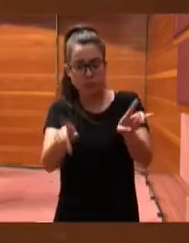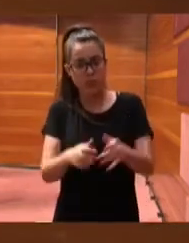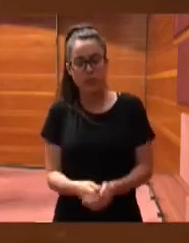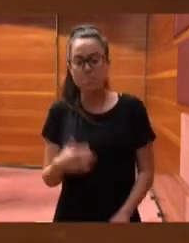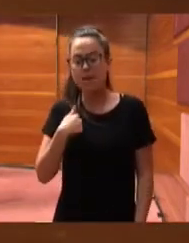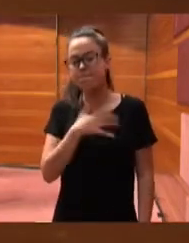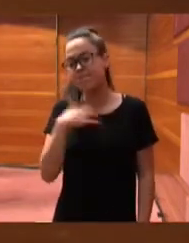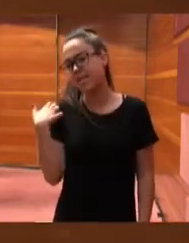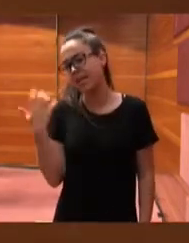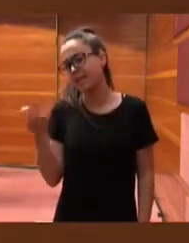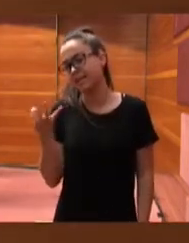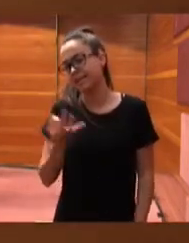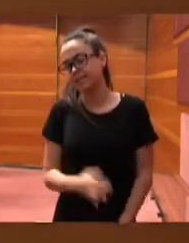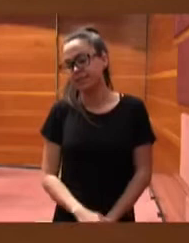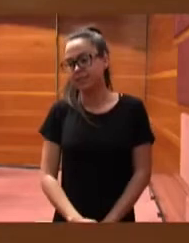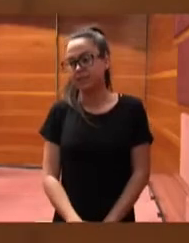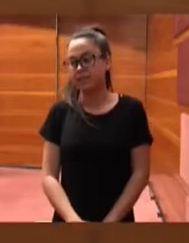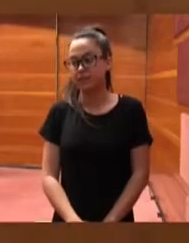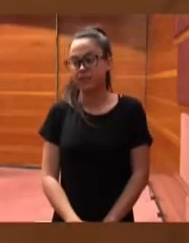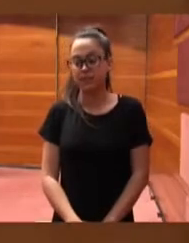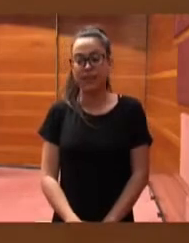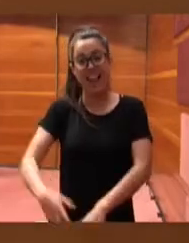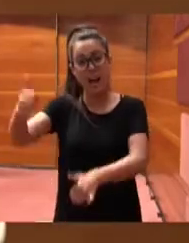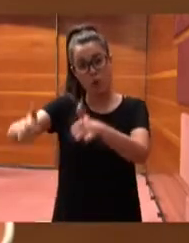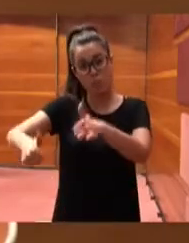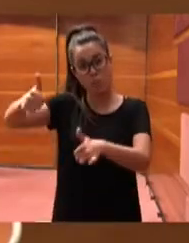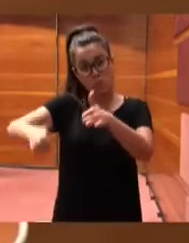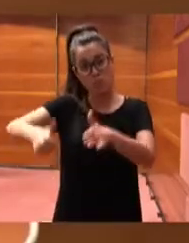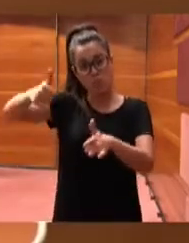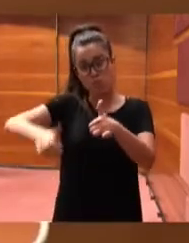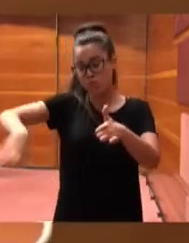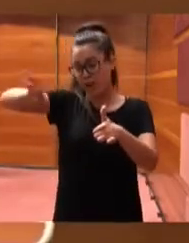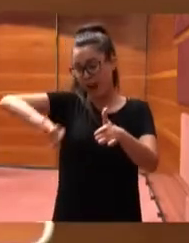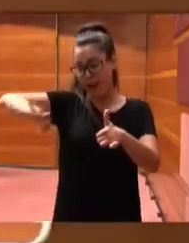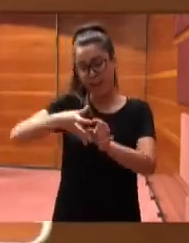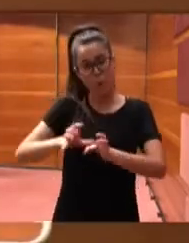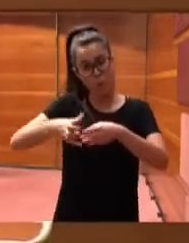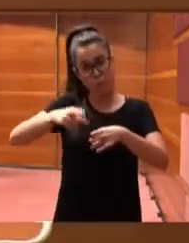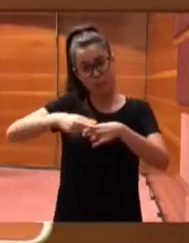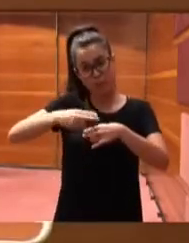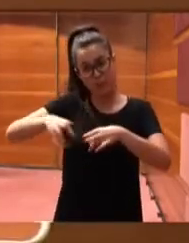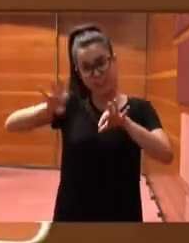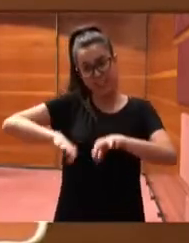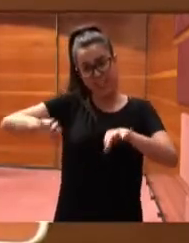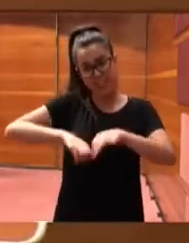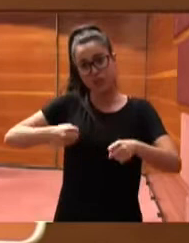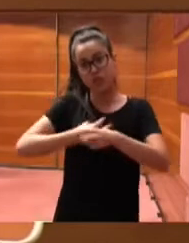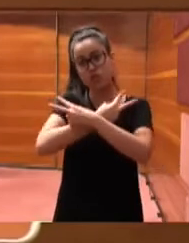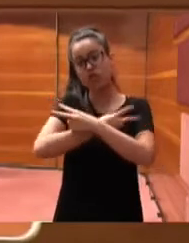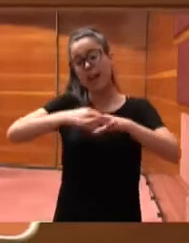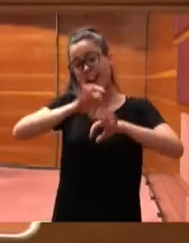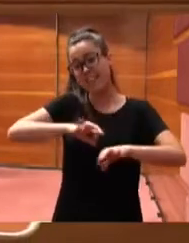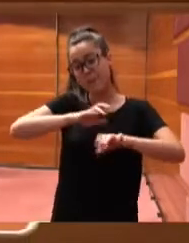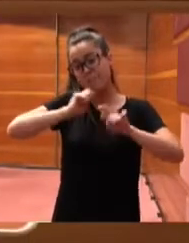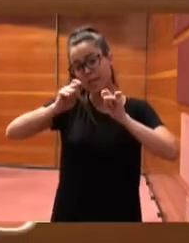cómo, fue que nadie de la oposición, ni ningún partido político, ni ningún hostelero, perdón, ni ningún